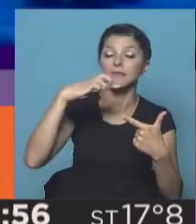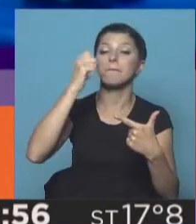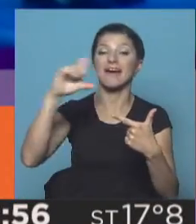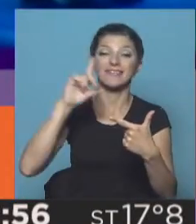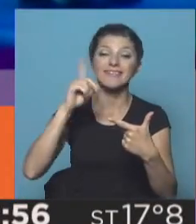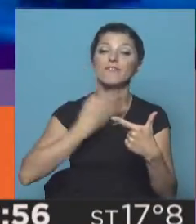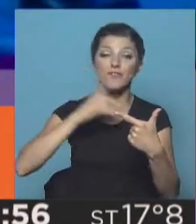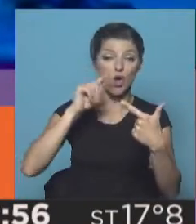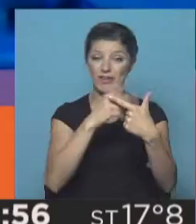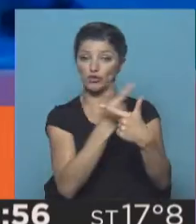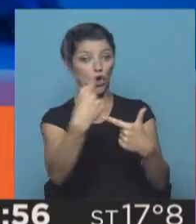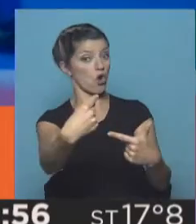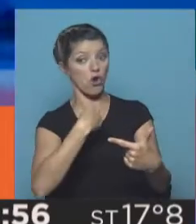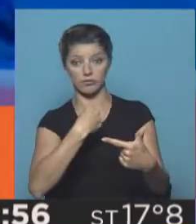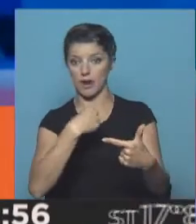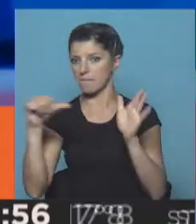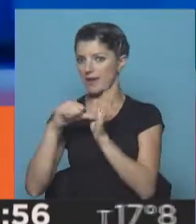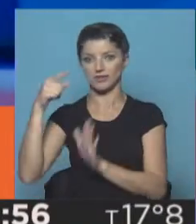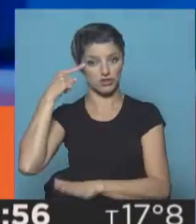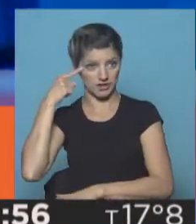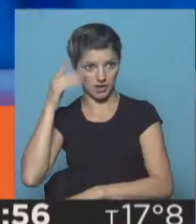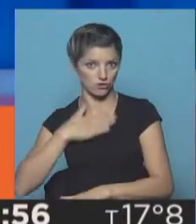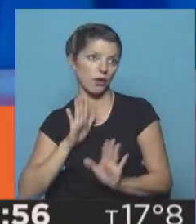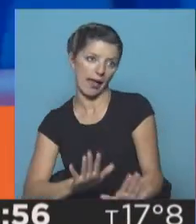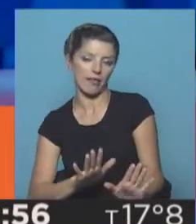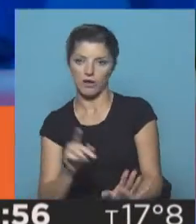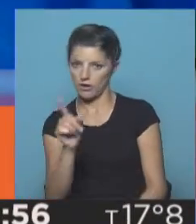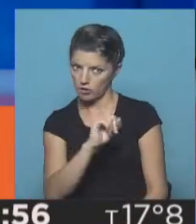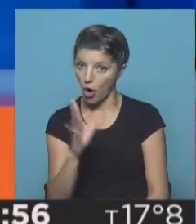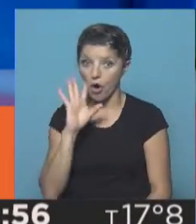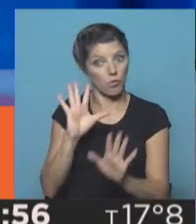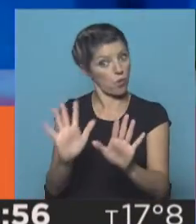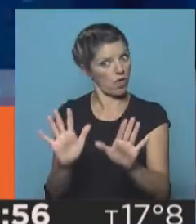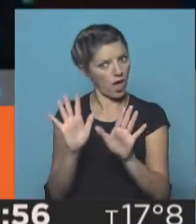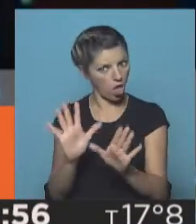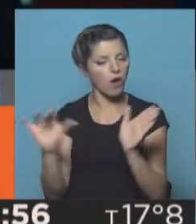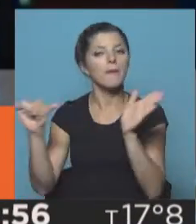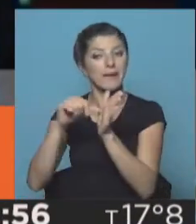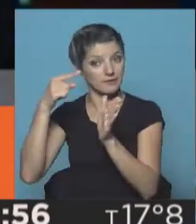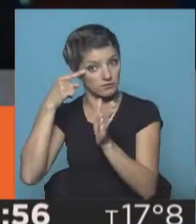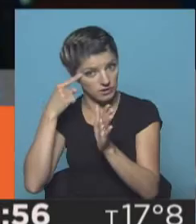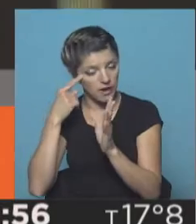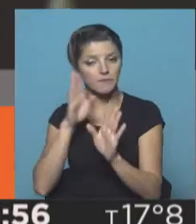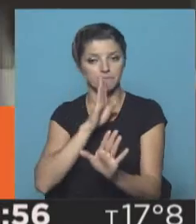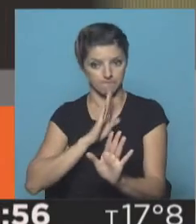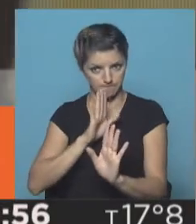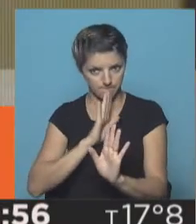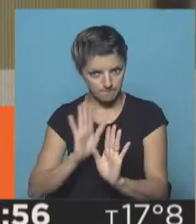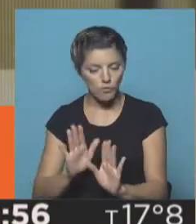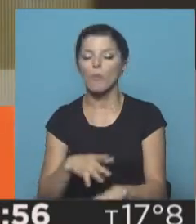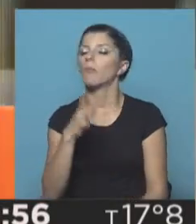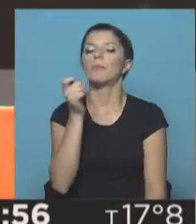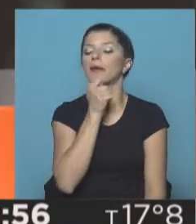contra China. Y ellos no se van a quedar de brazos cruzados. Cuidado, la diplomacia china es muy delicada, es muy sutil. Verá, por